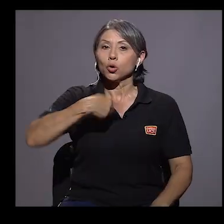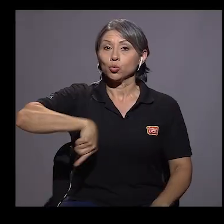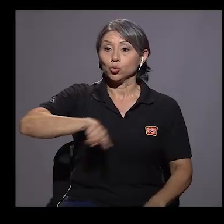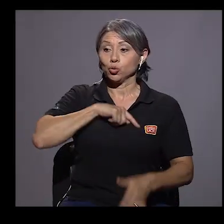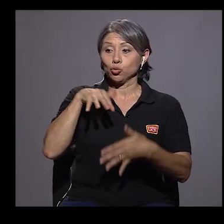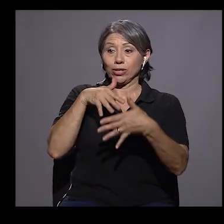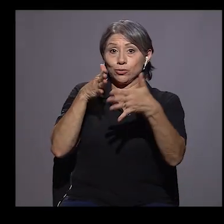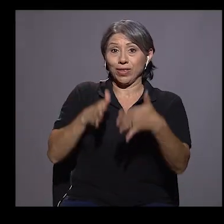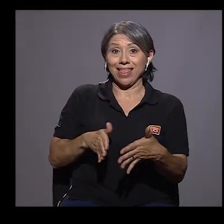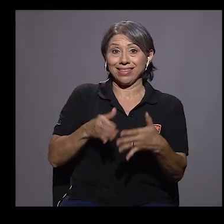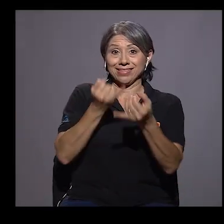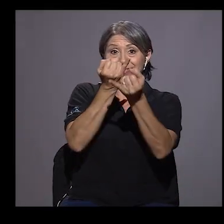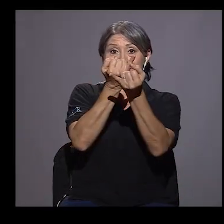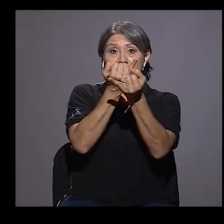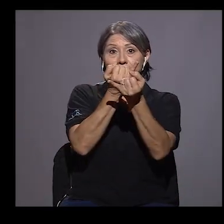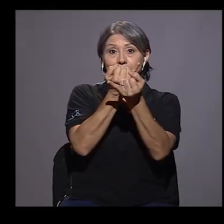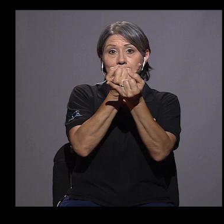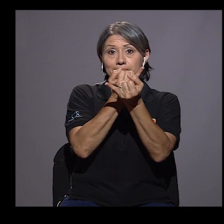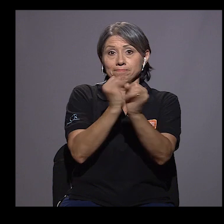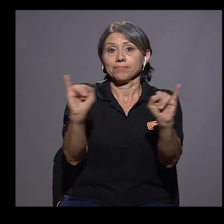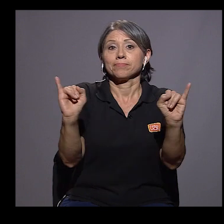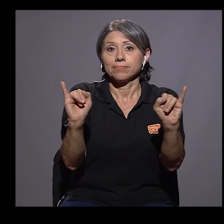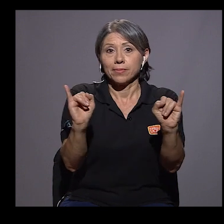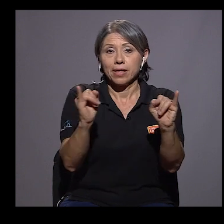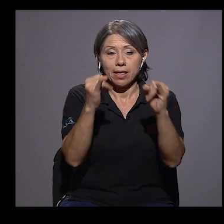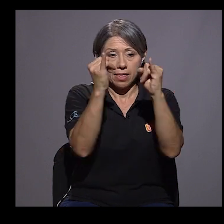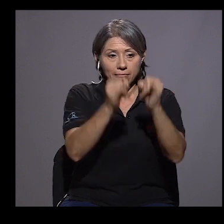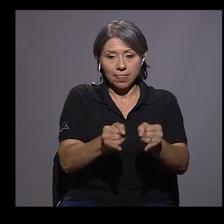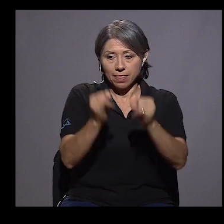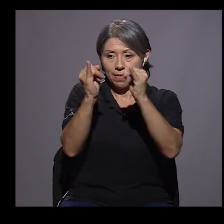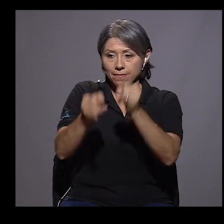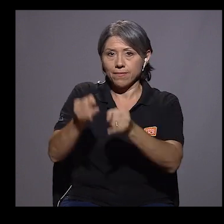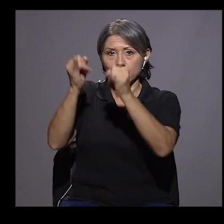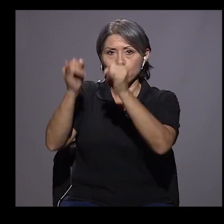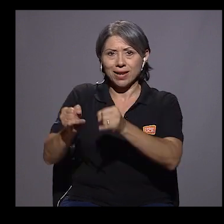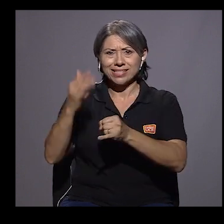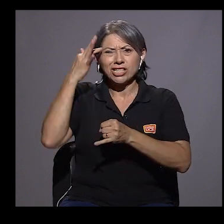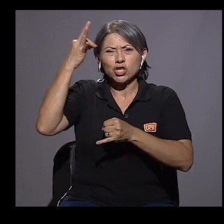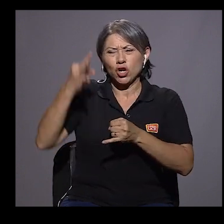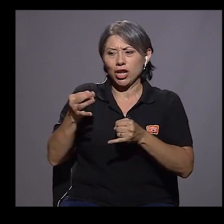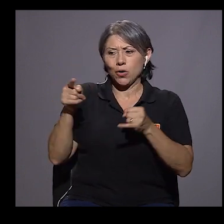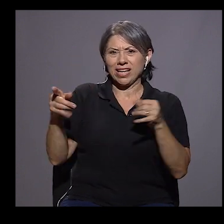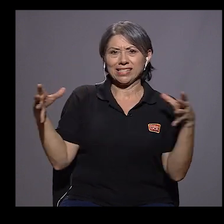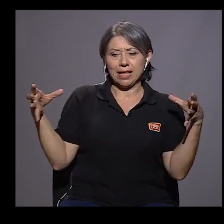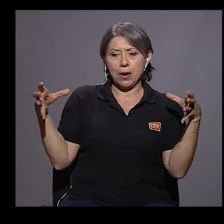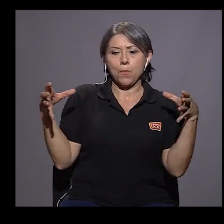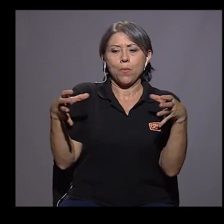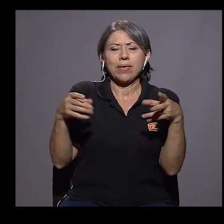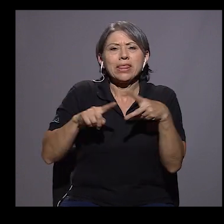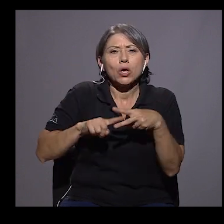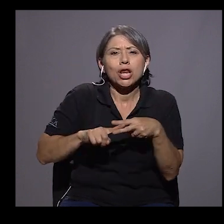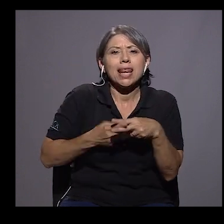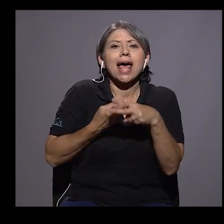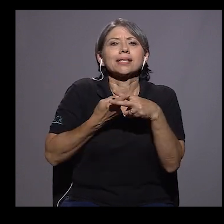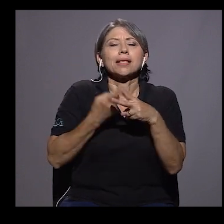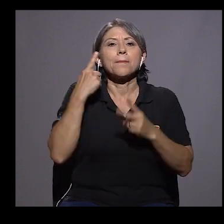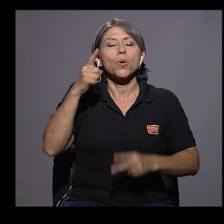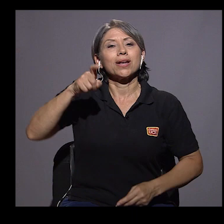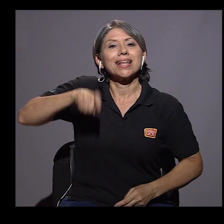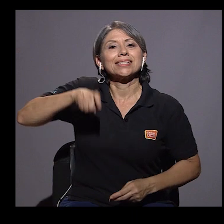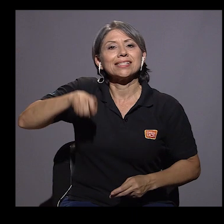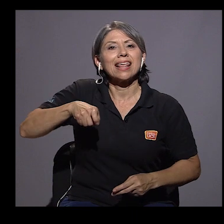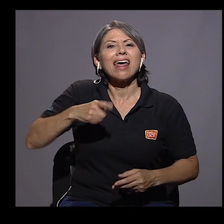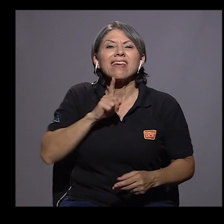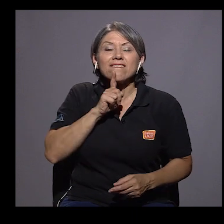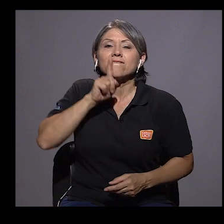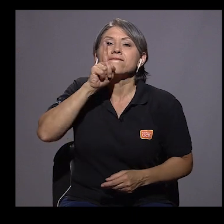Como estudiantes individuales y autónomos, creo que el movimiento nace como de la